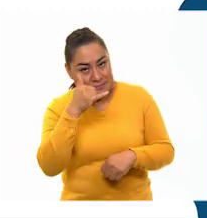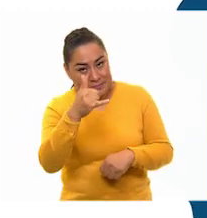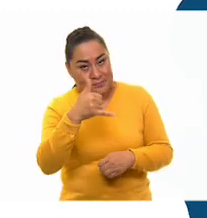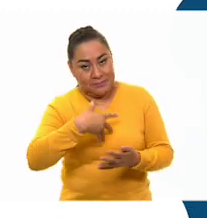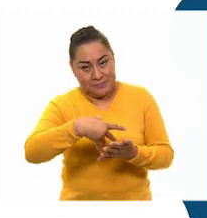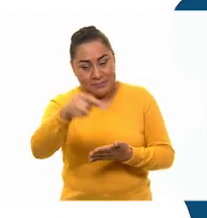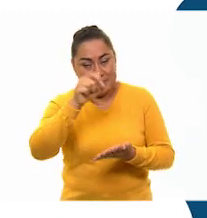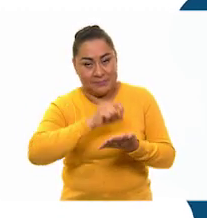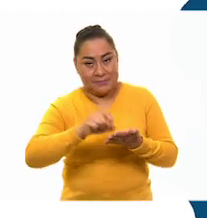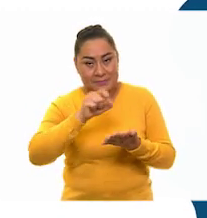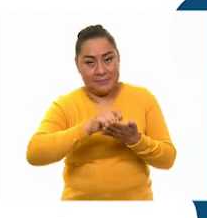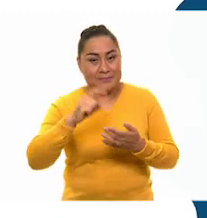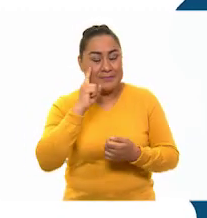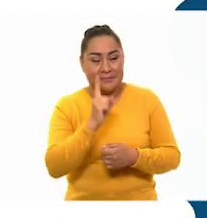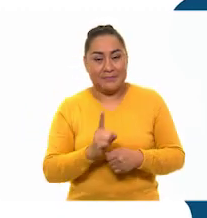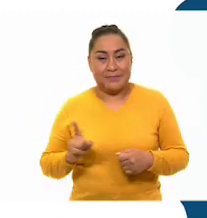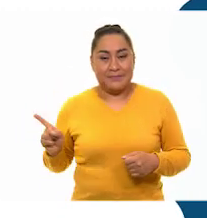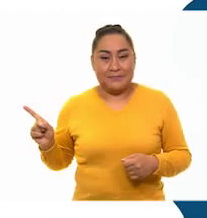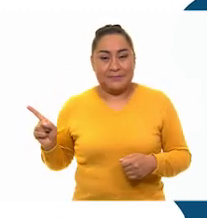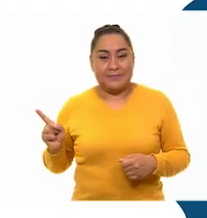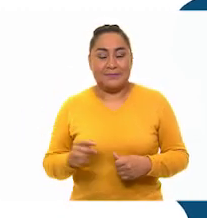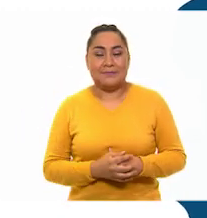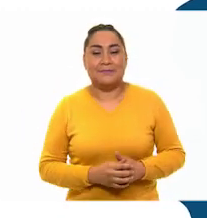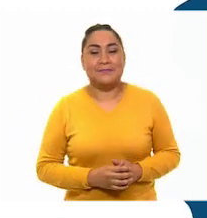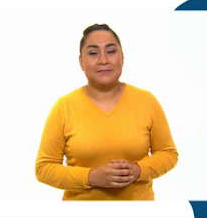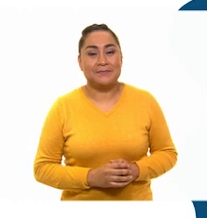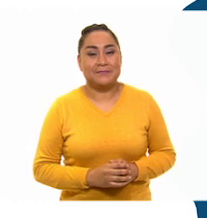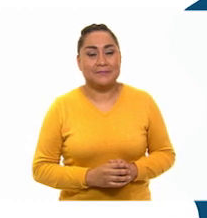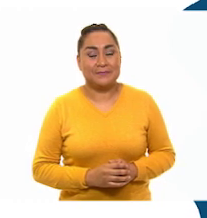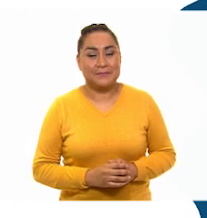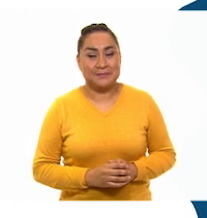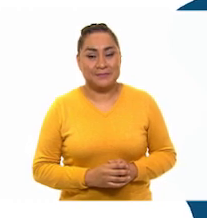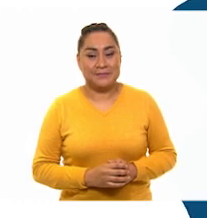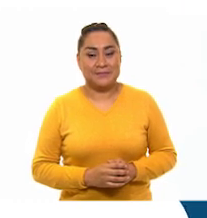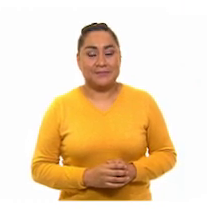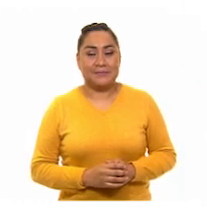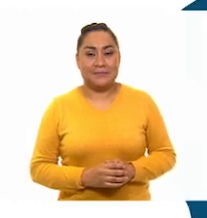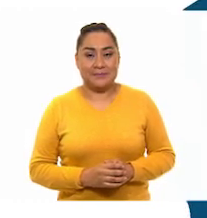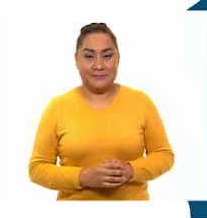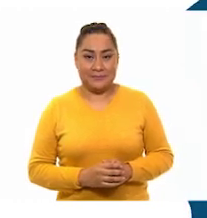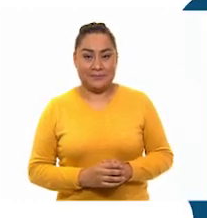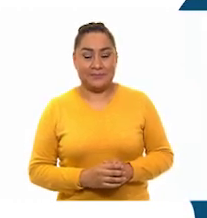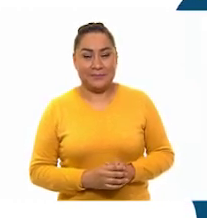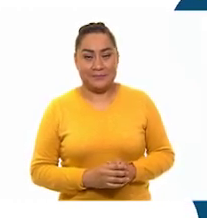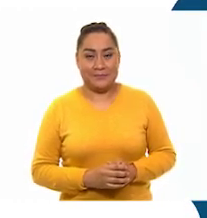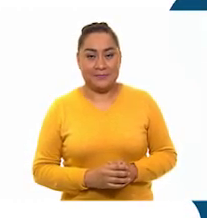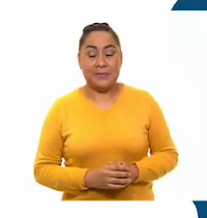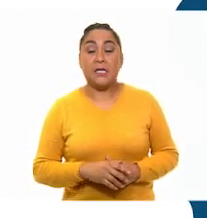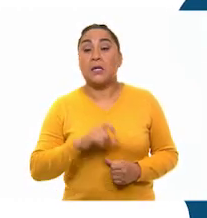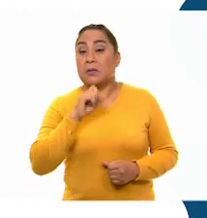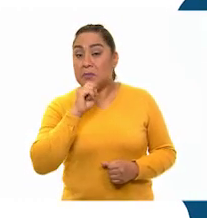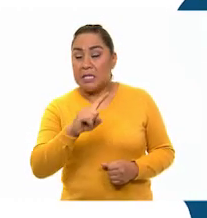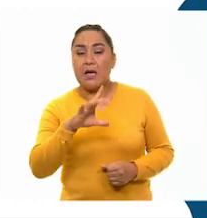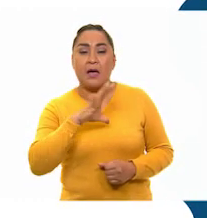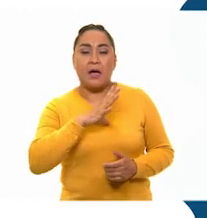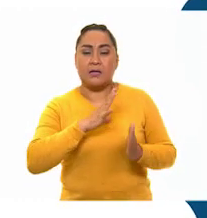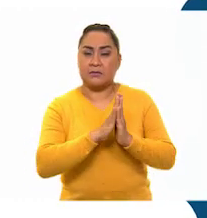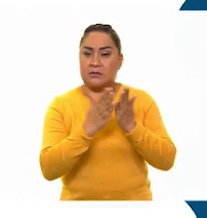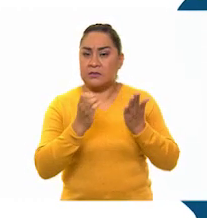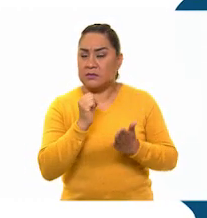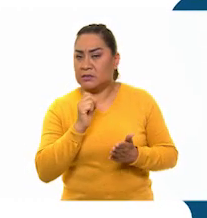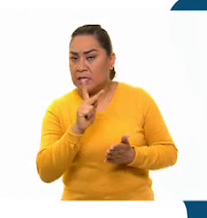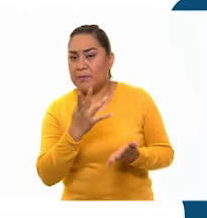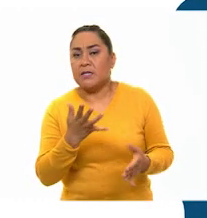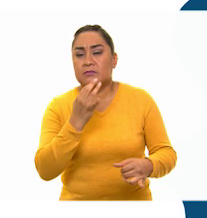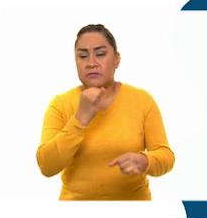55 41 72 04 13, con 100 líneas. También puedes encontrar los libros de texto